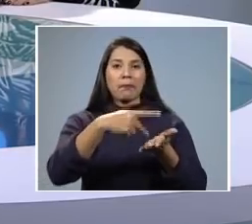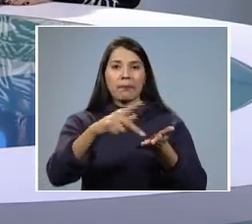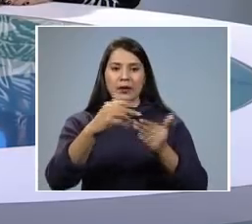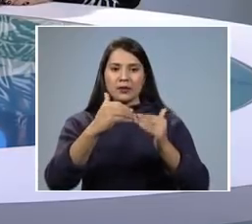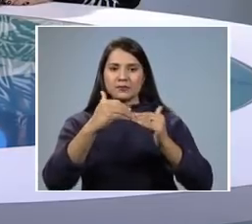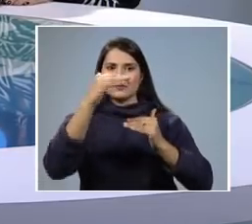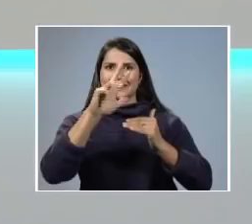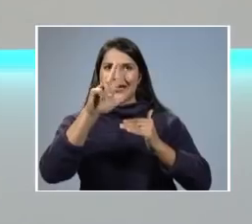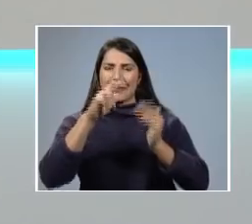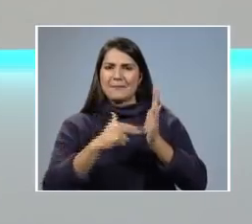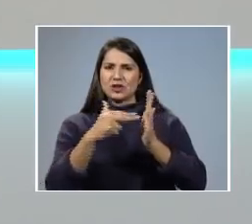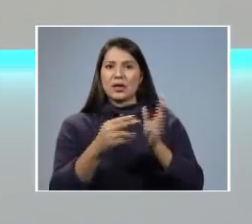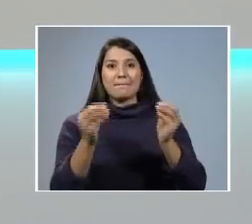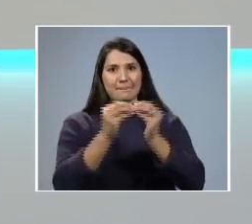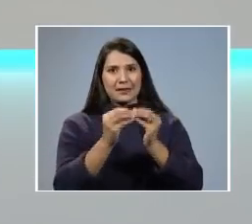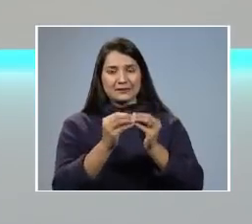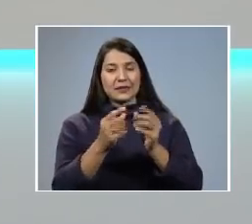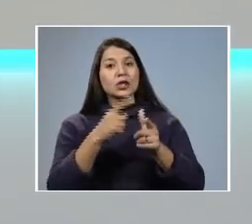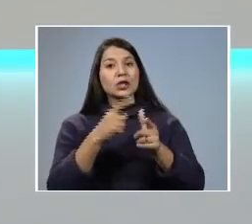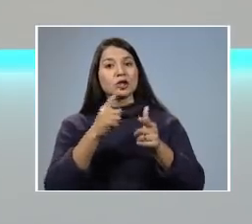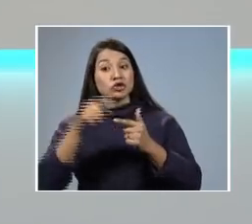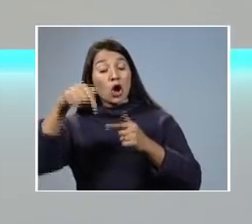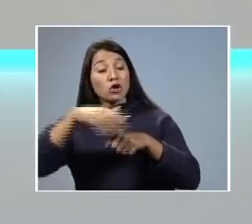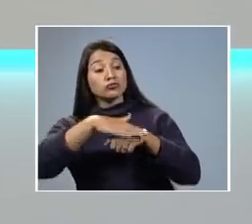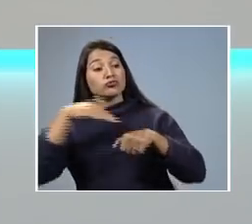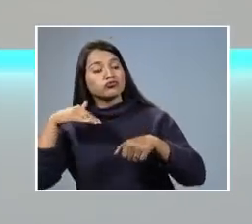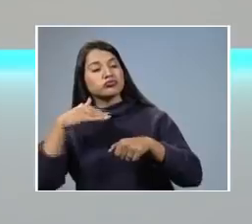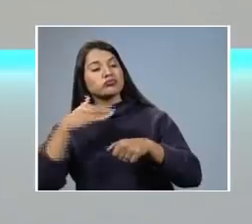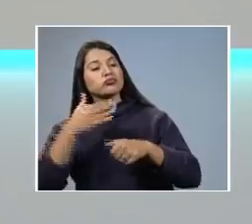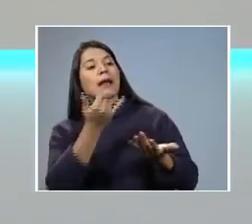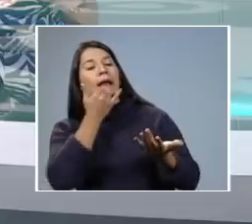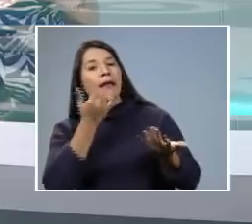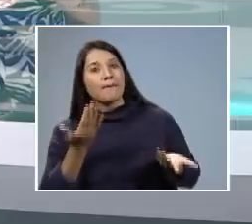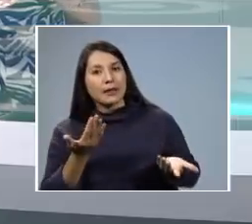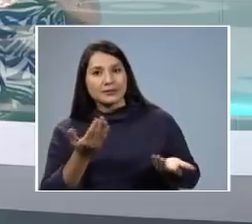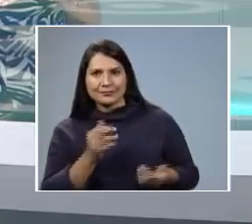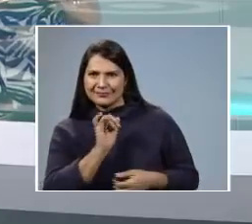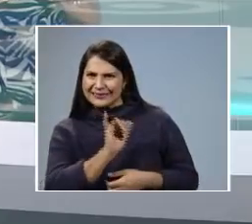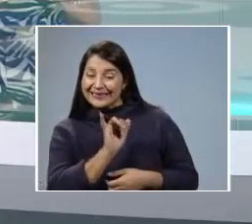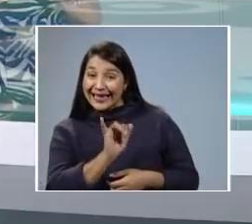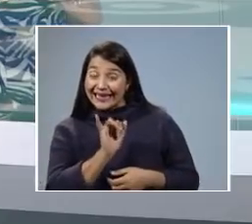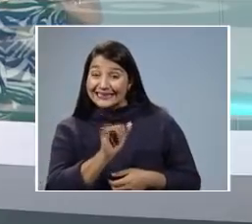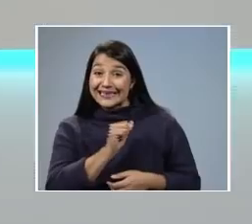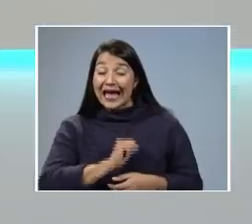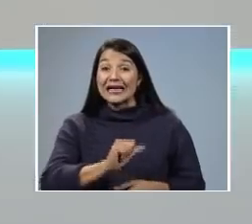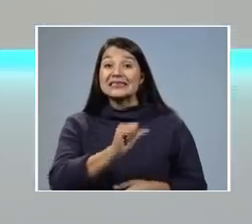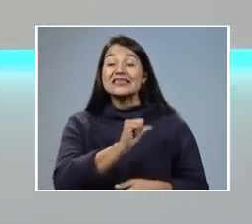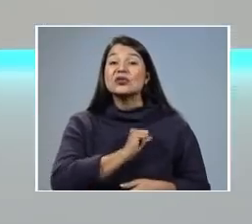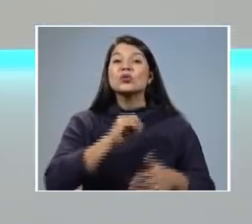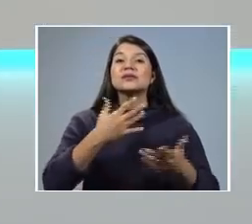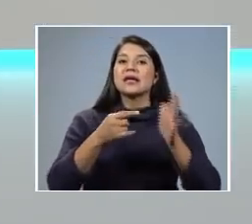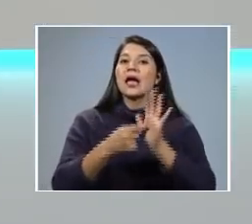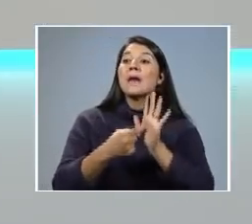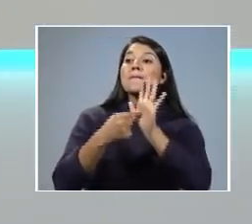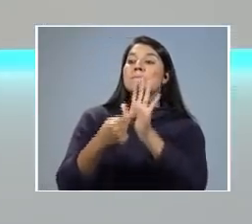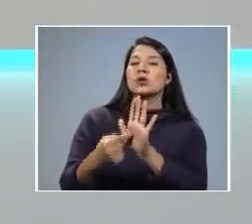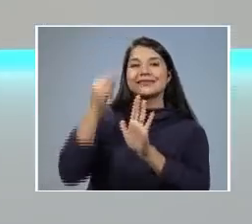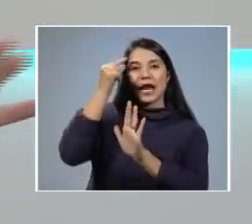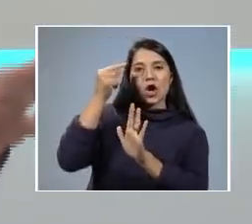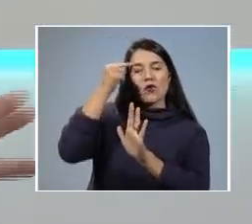llamado interesante. Esto, digamos, son señales que está enviando el gobierno para que la oposición diga,